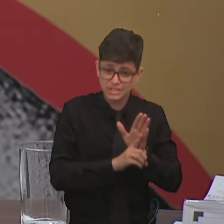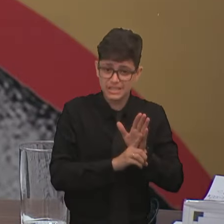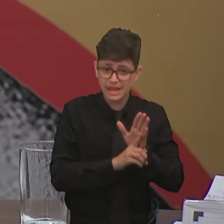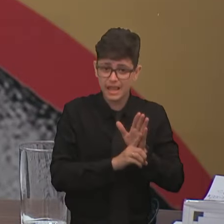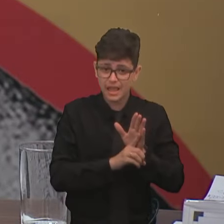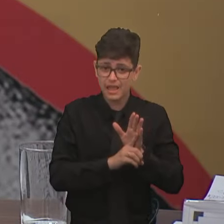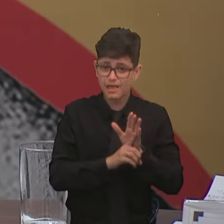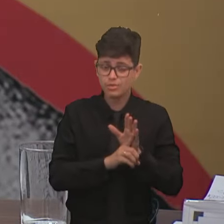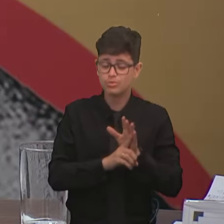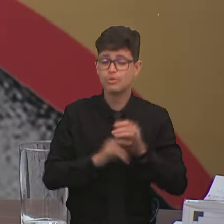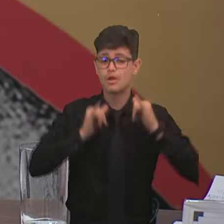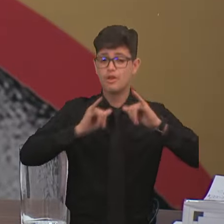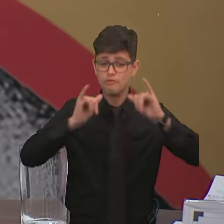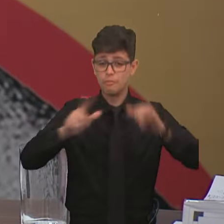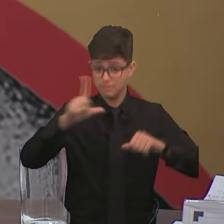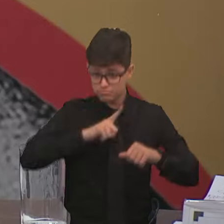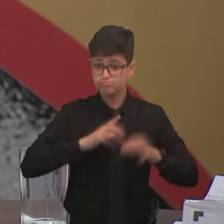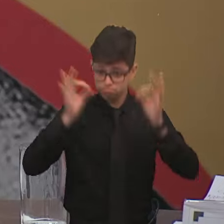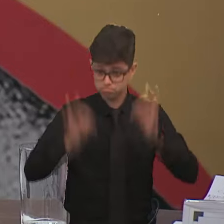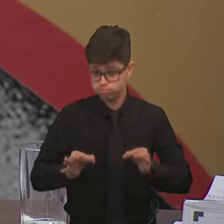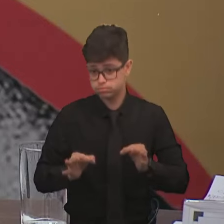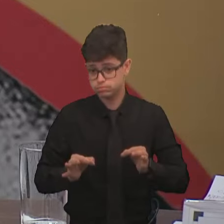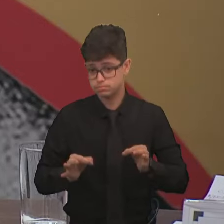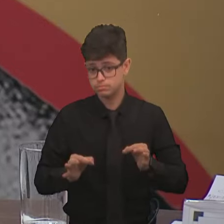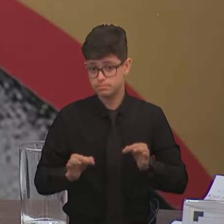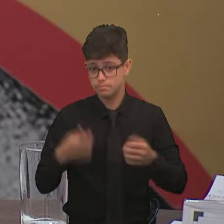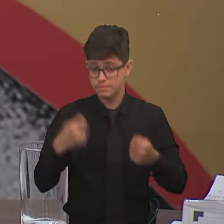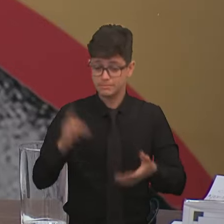acceso amplio a las informaciones.